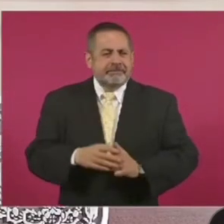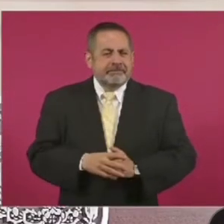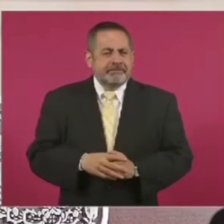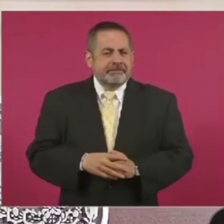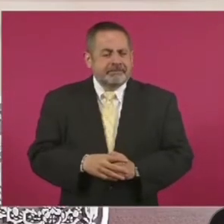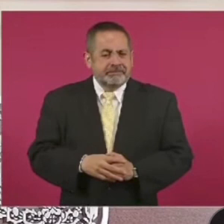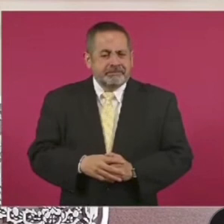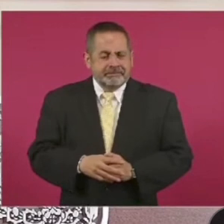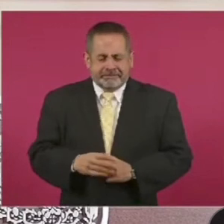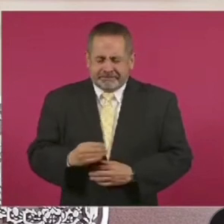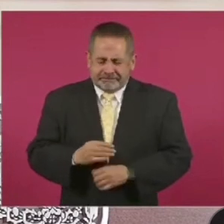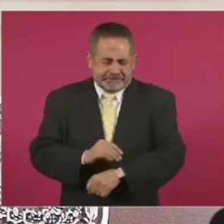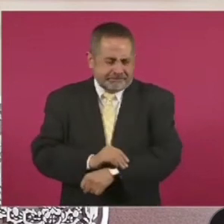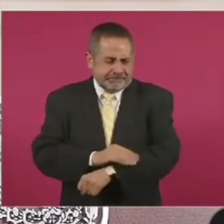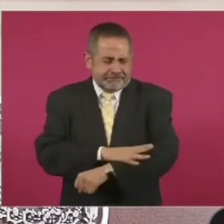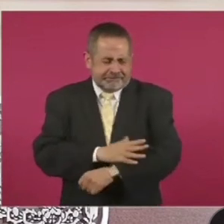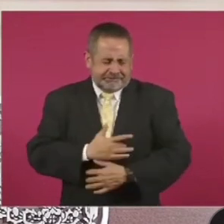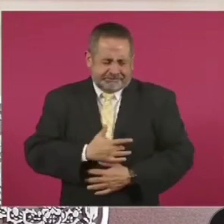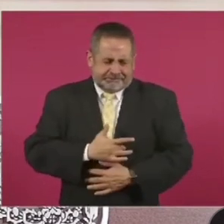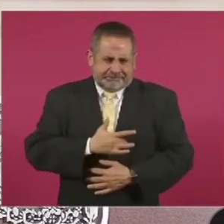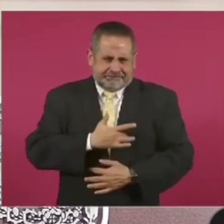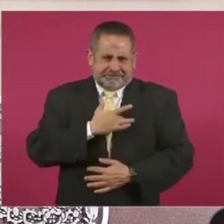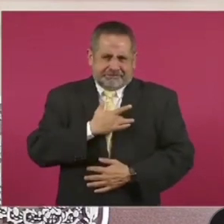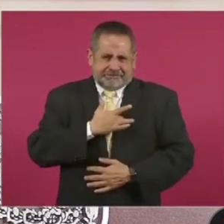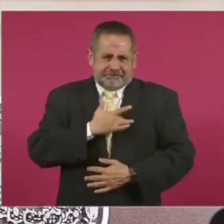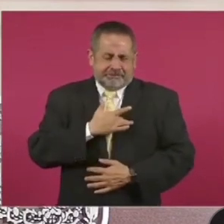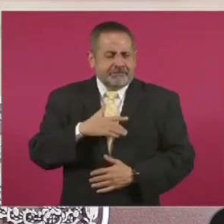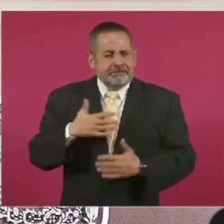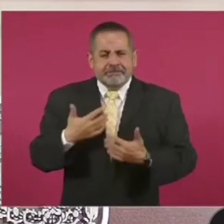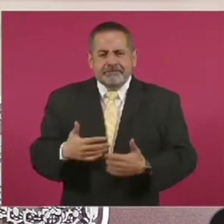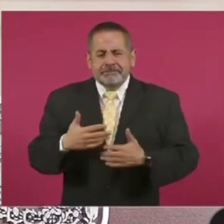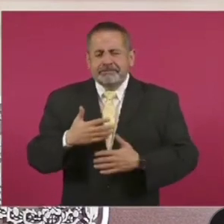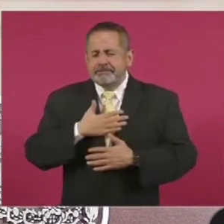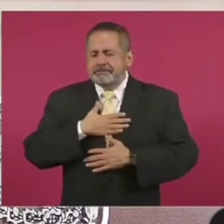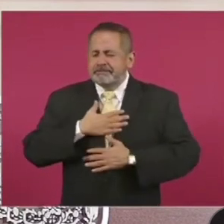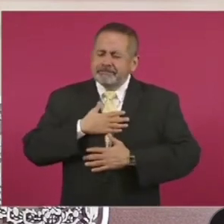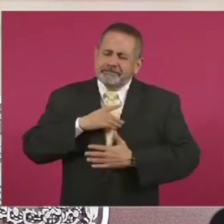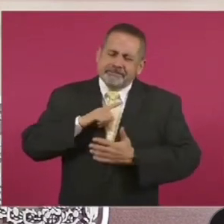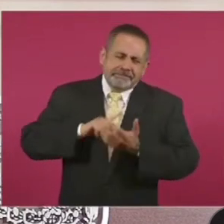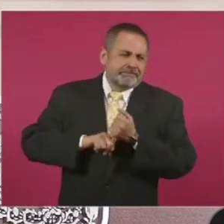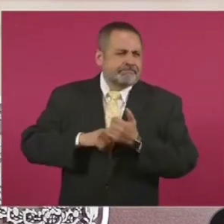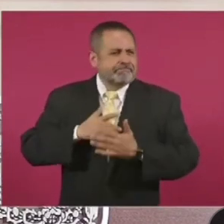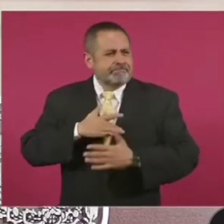me llega a lo más profundo de mi alma, de mis sentimientos,